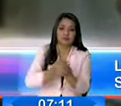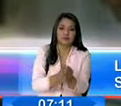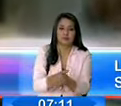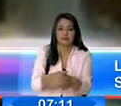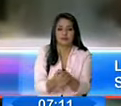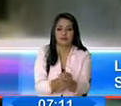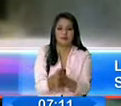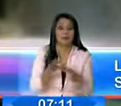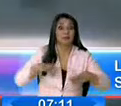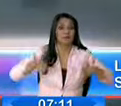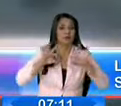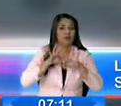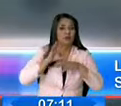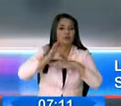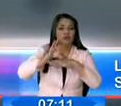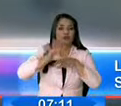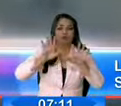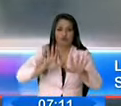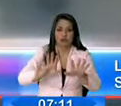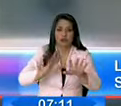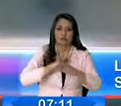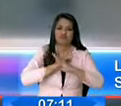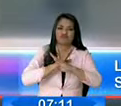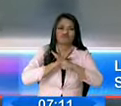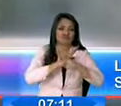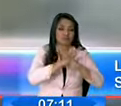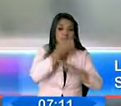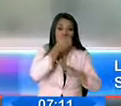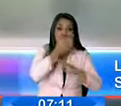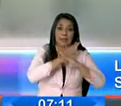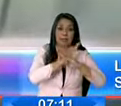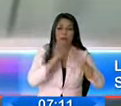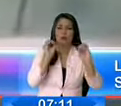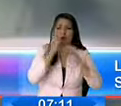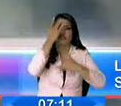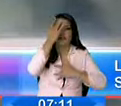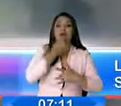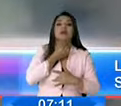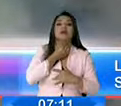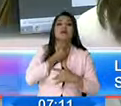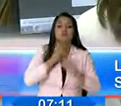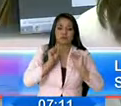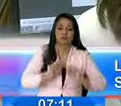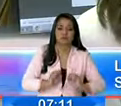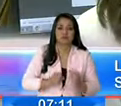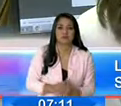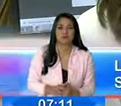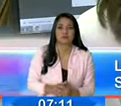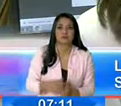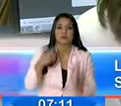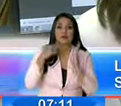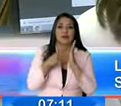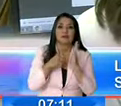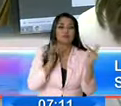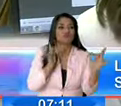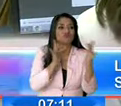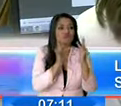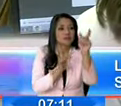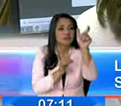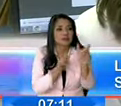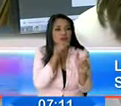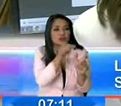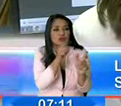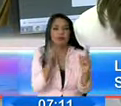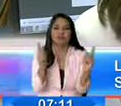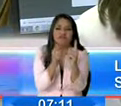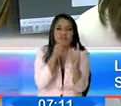otro importante consejo para evitar el contagio de gripes u otras enfermedades virales. Al momento en que estamos en contacto con otras personas